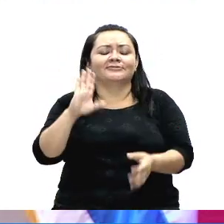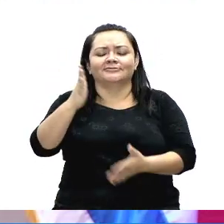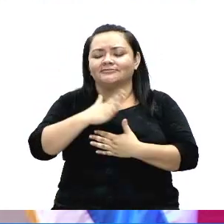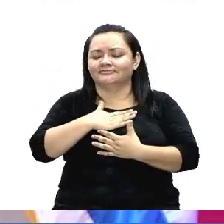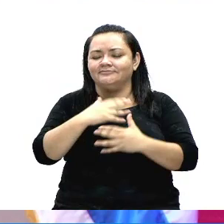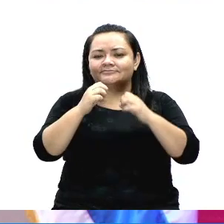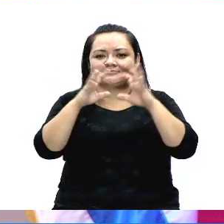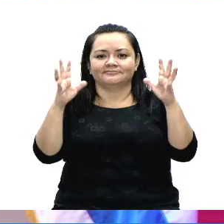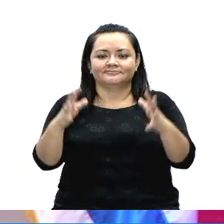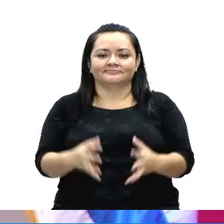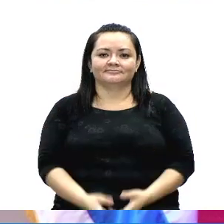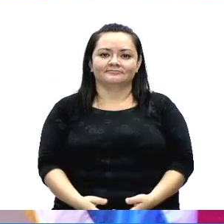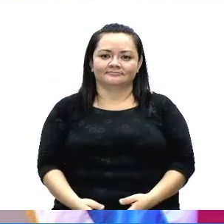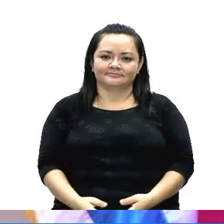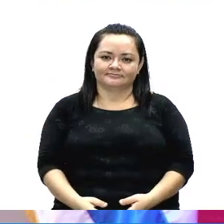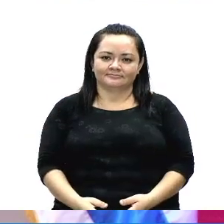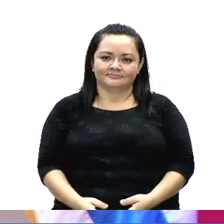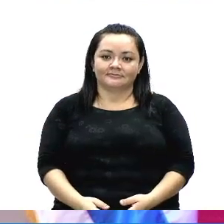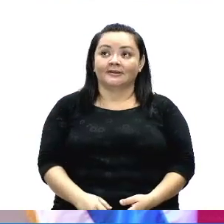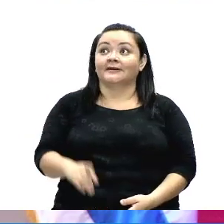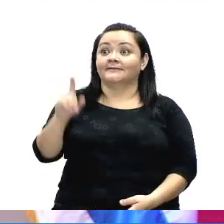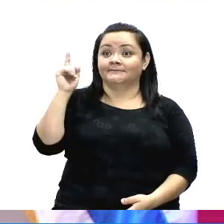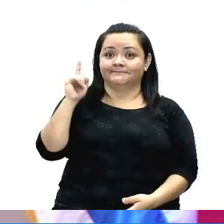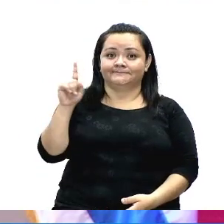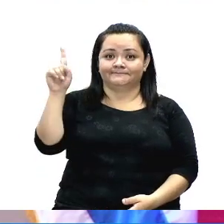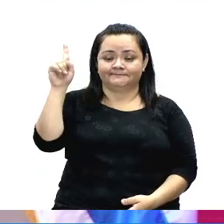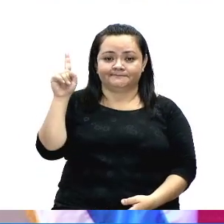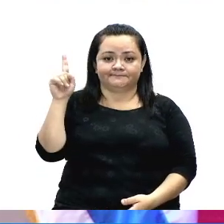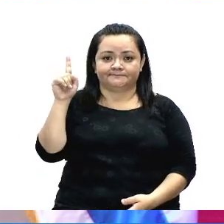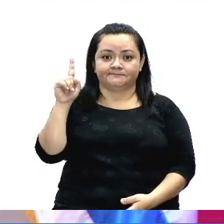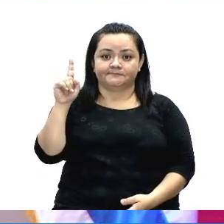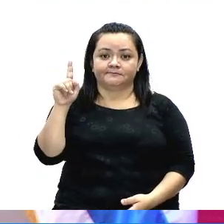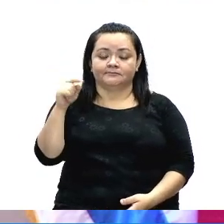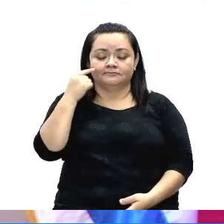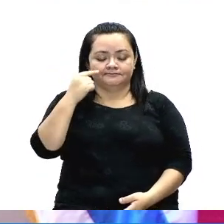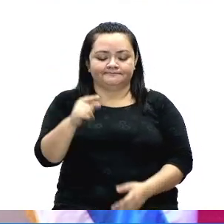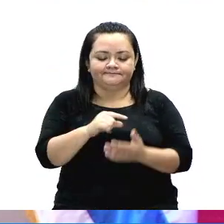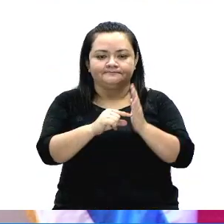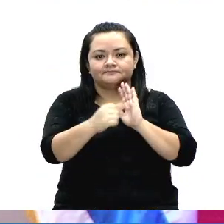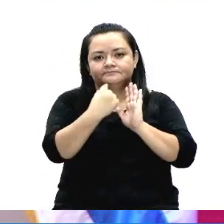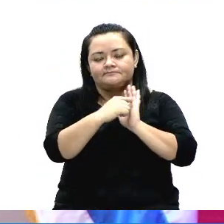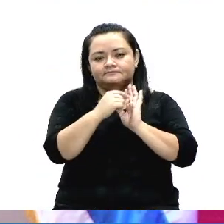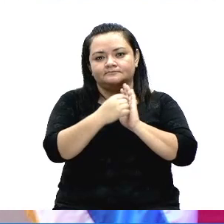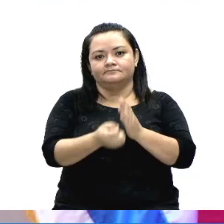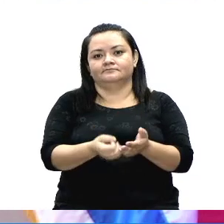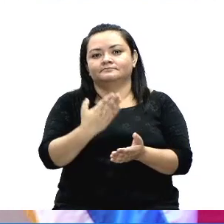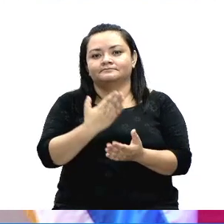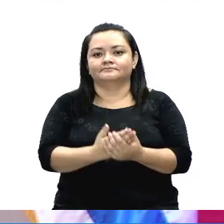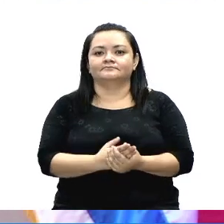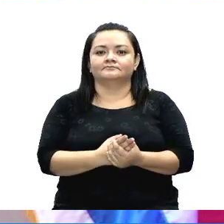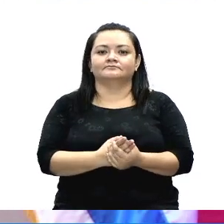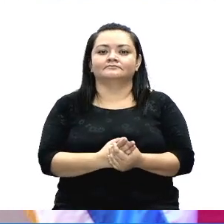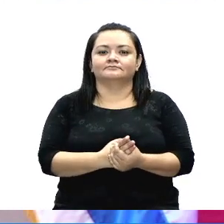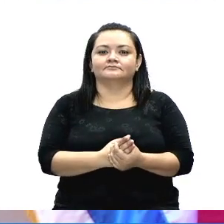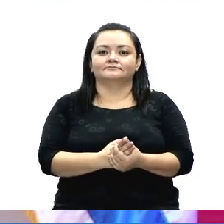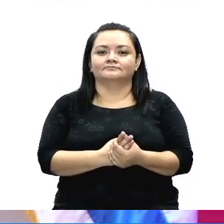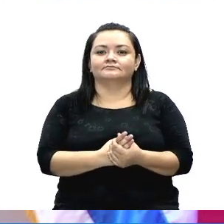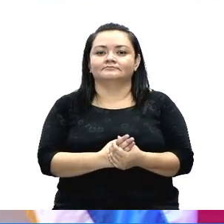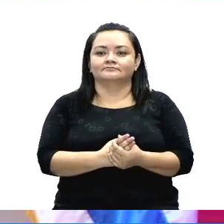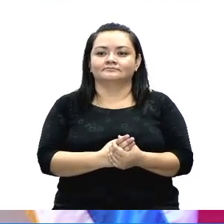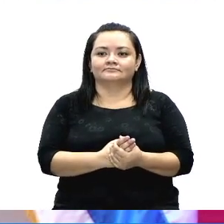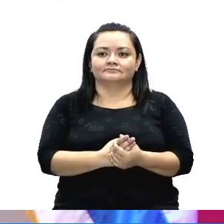misericordia porque dios gloria sea el señor mire lo que dice el versículo y saque